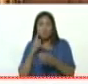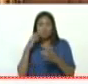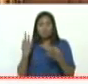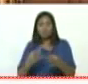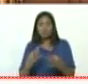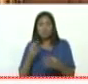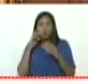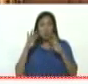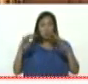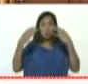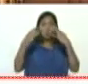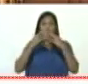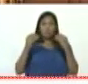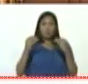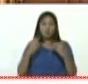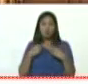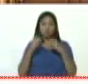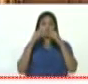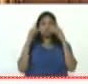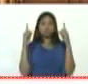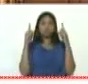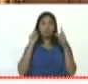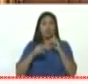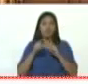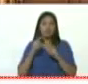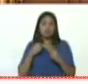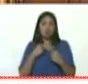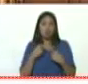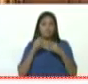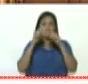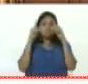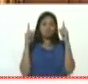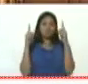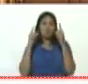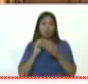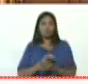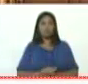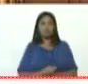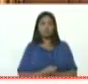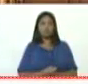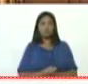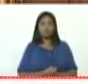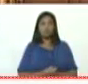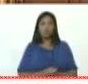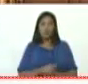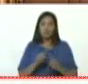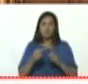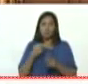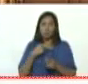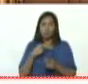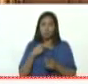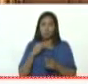lo veo un gentío. Yo quedo impresionado. A veces quedo impresionado. Una medición que yo hago.